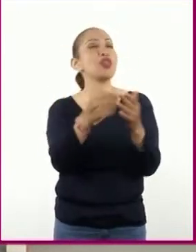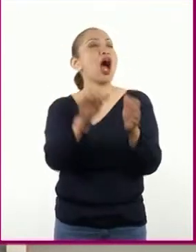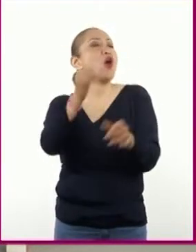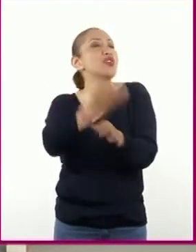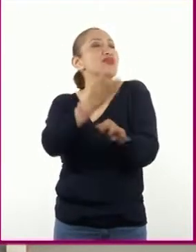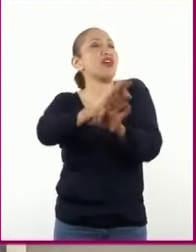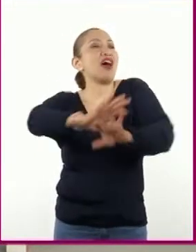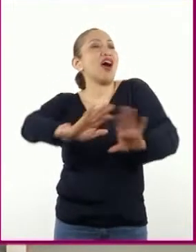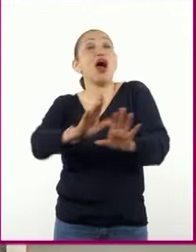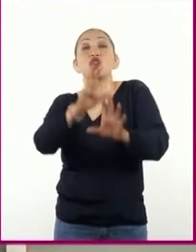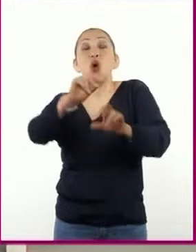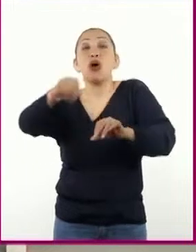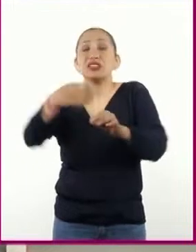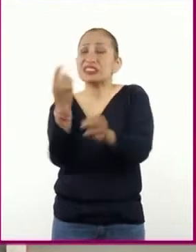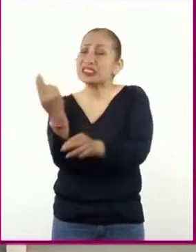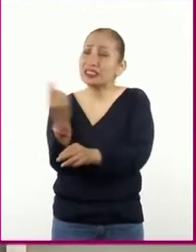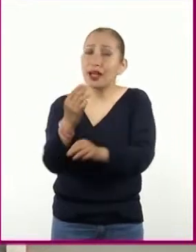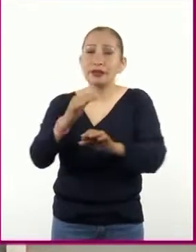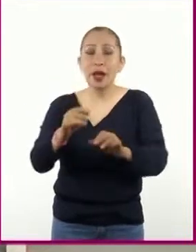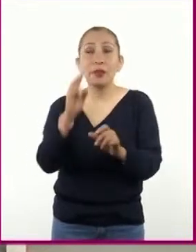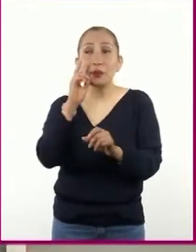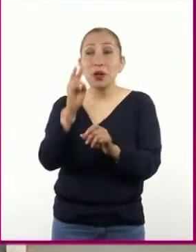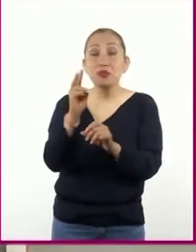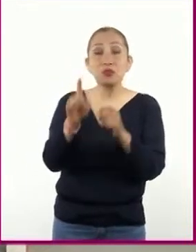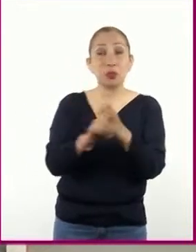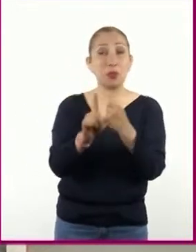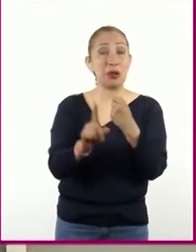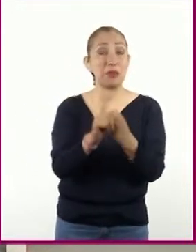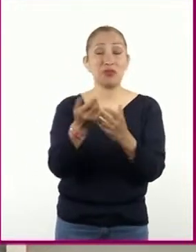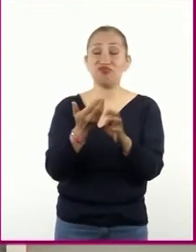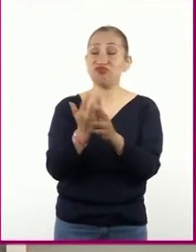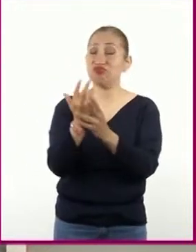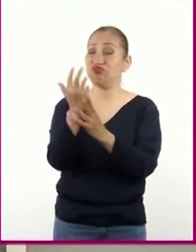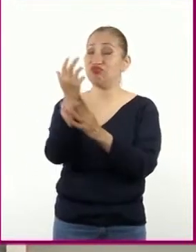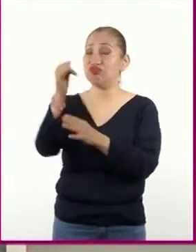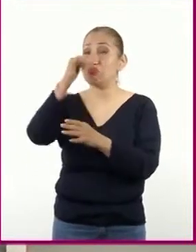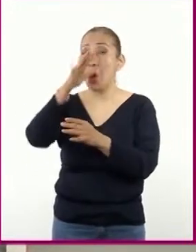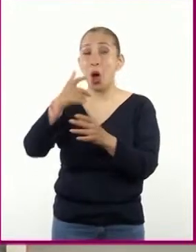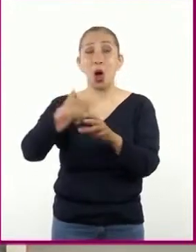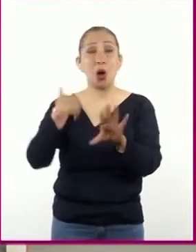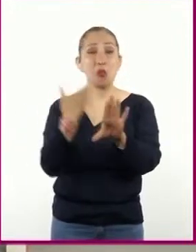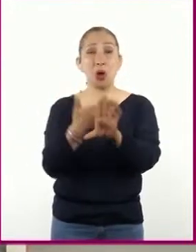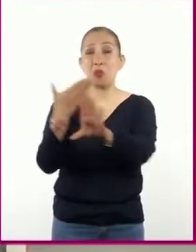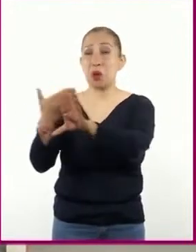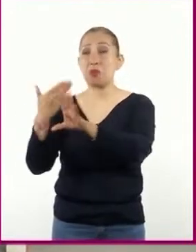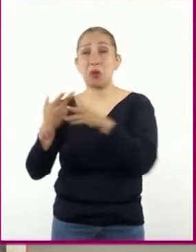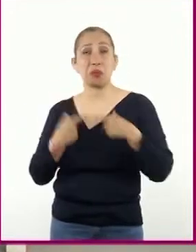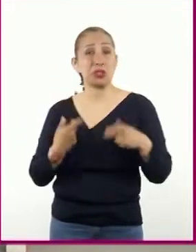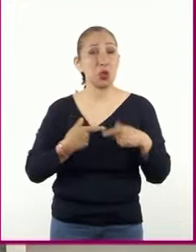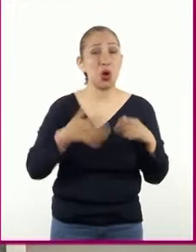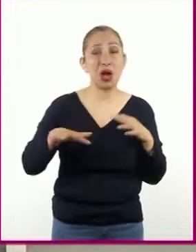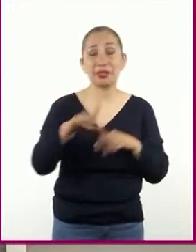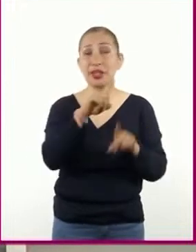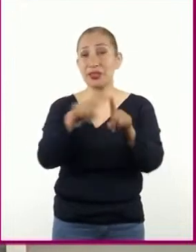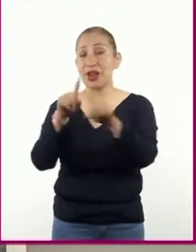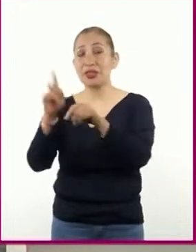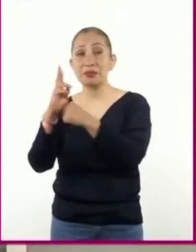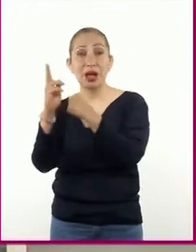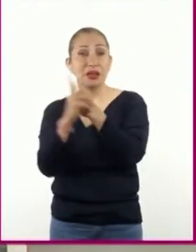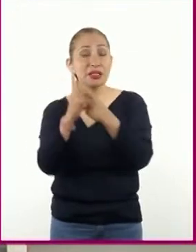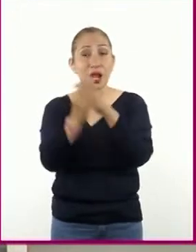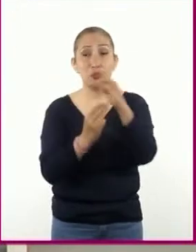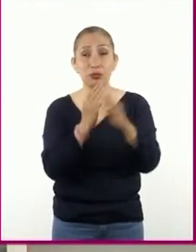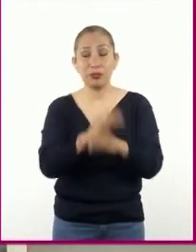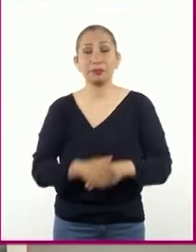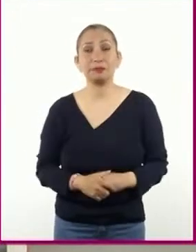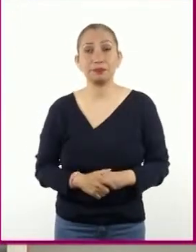años, es una prioridad ante la situación de extrema violencia que padecen las y los habitantes de distintas naciones en todo el